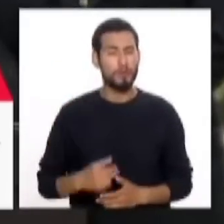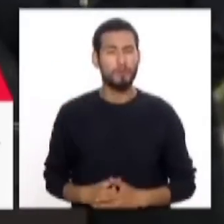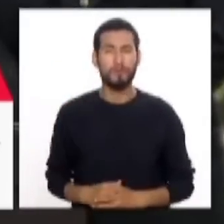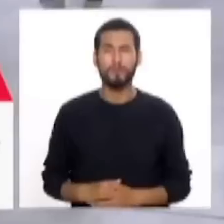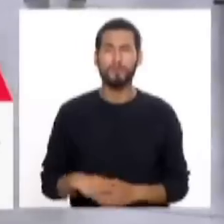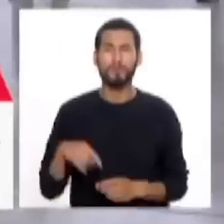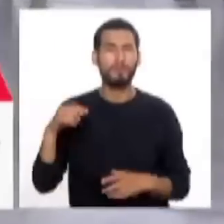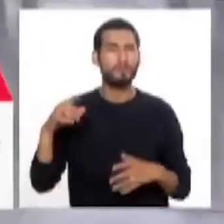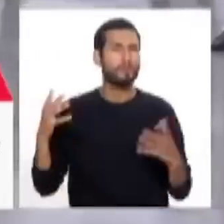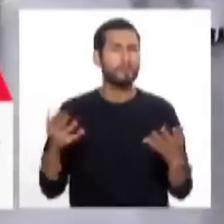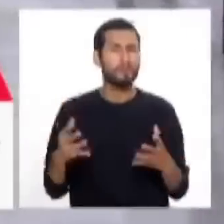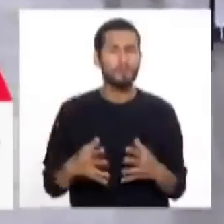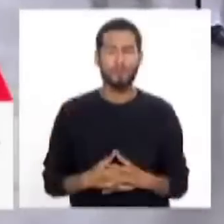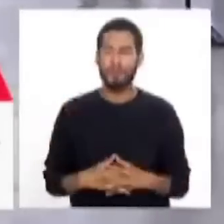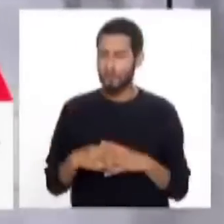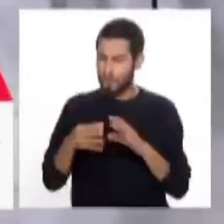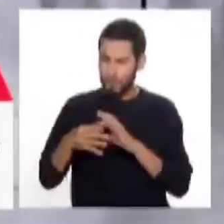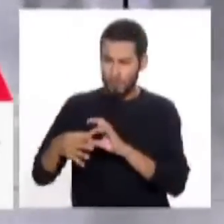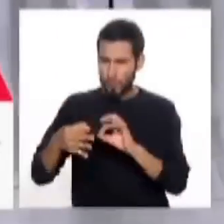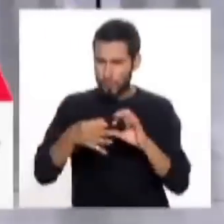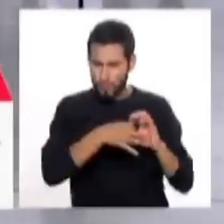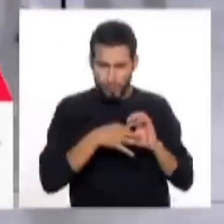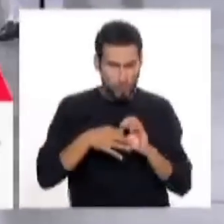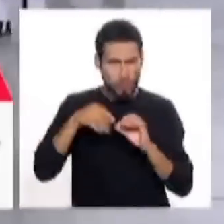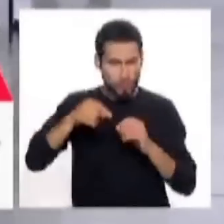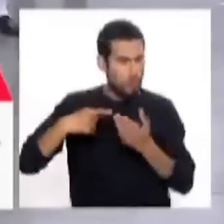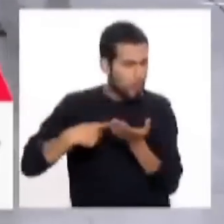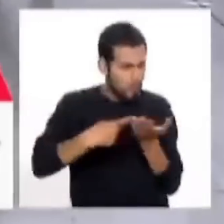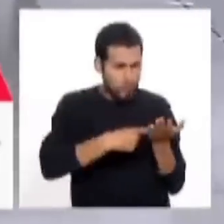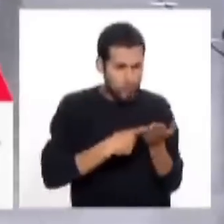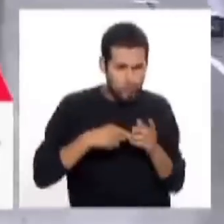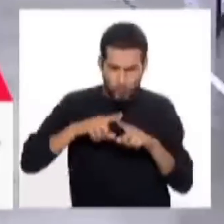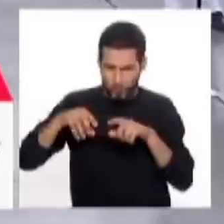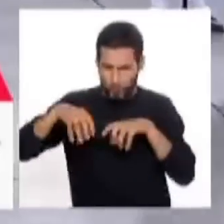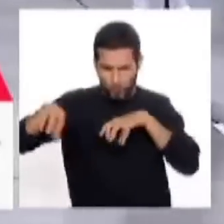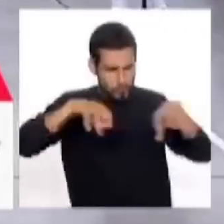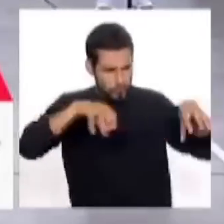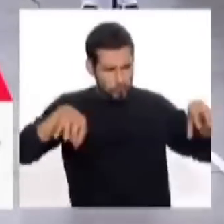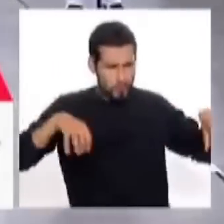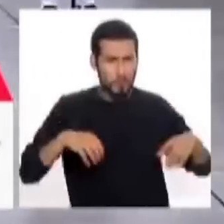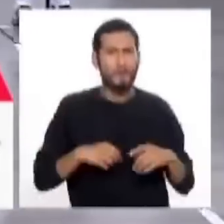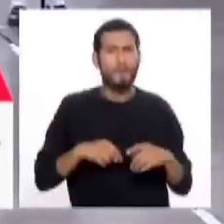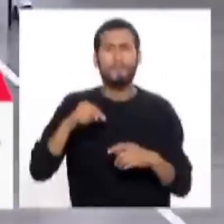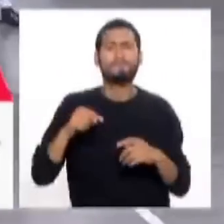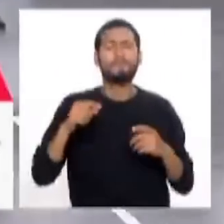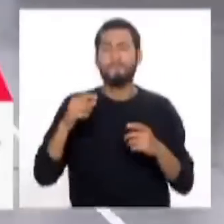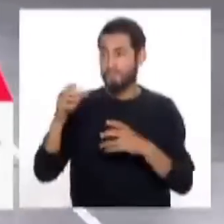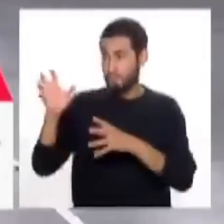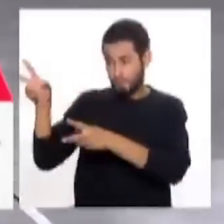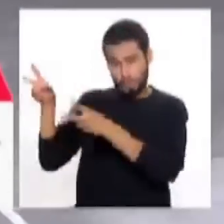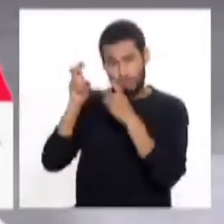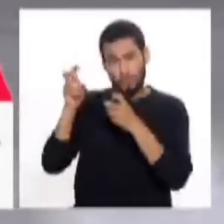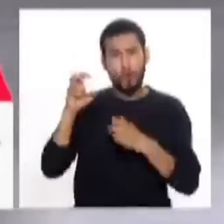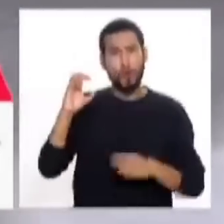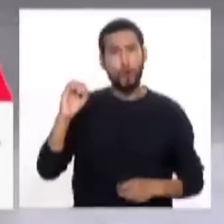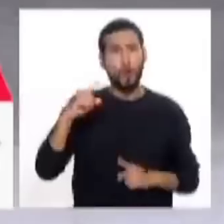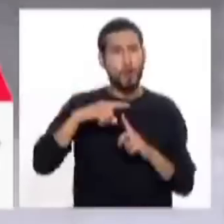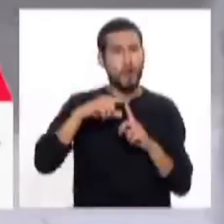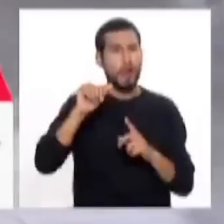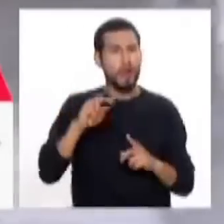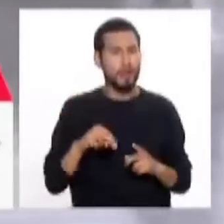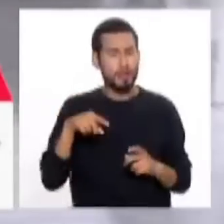el principio de control descentralizado, empleando la organización de la doctrina OTAN, orientado al